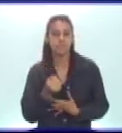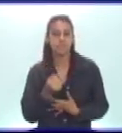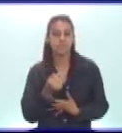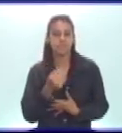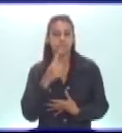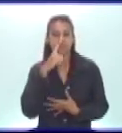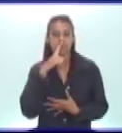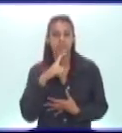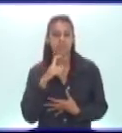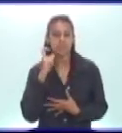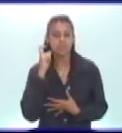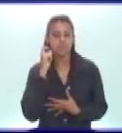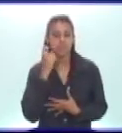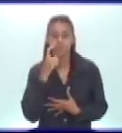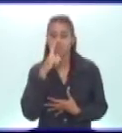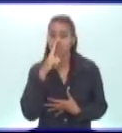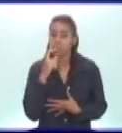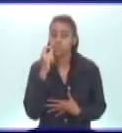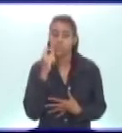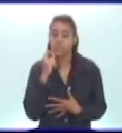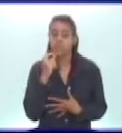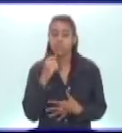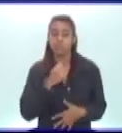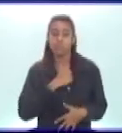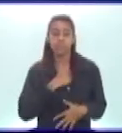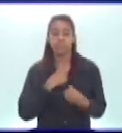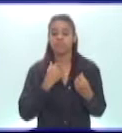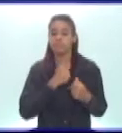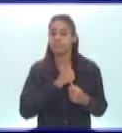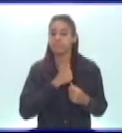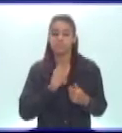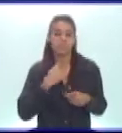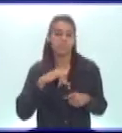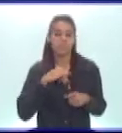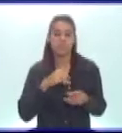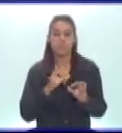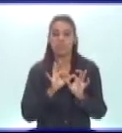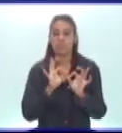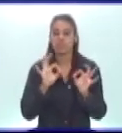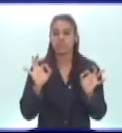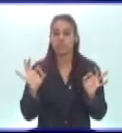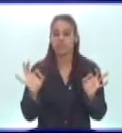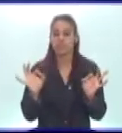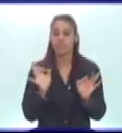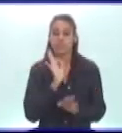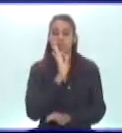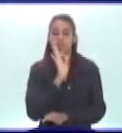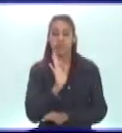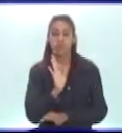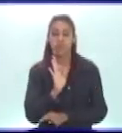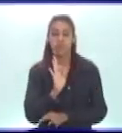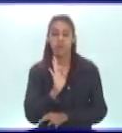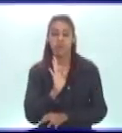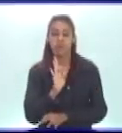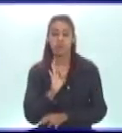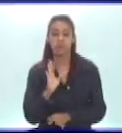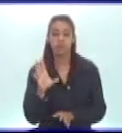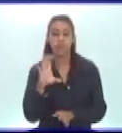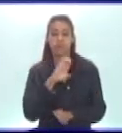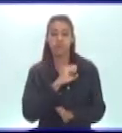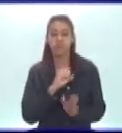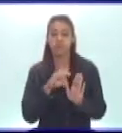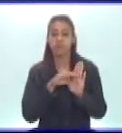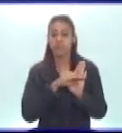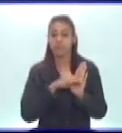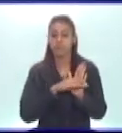brinde afecto. Debe ser un ambiente agradable, higiénico, respetando todas las reglas higiénicas que estos